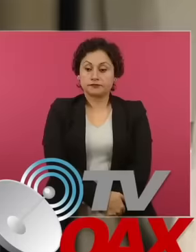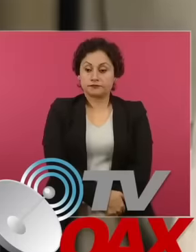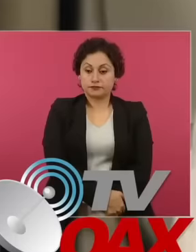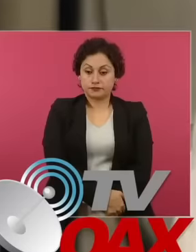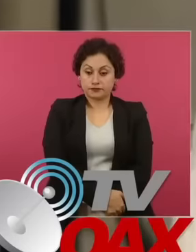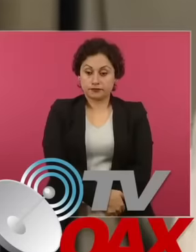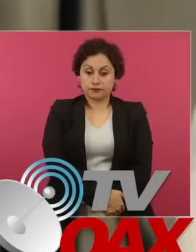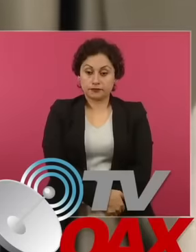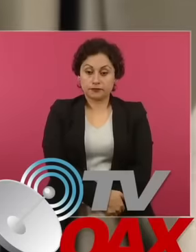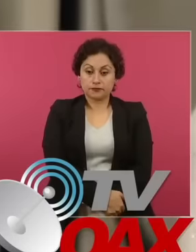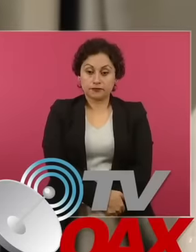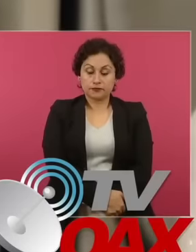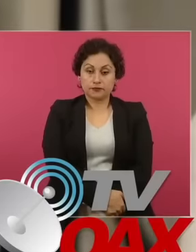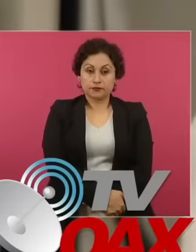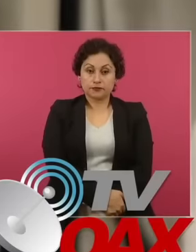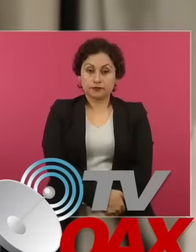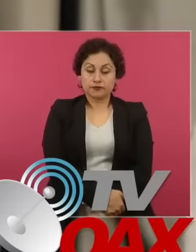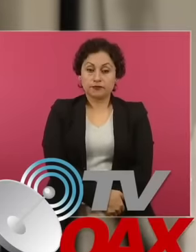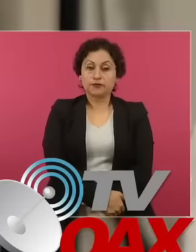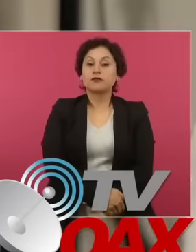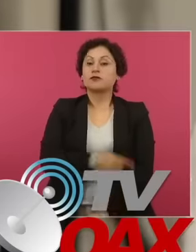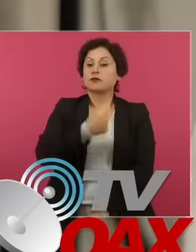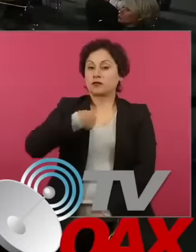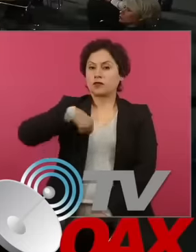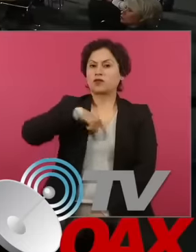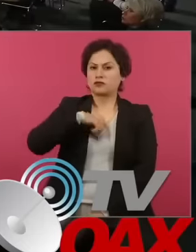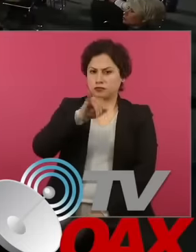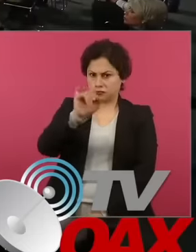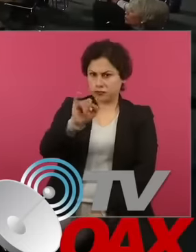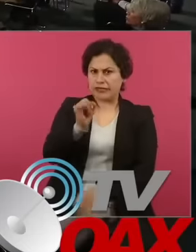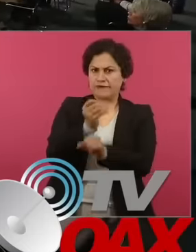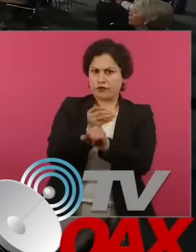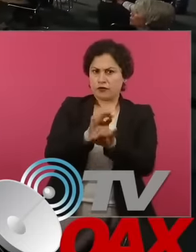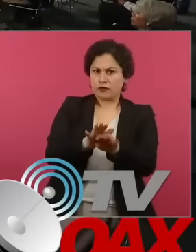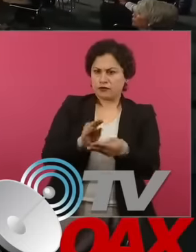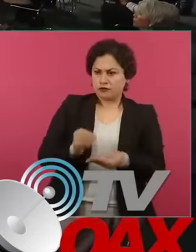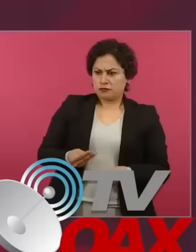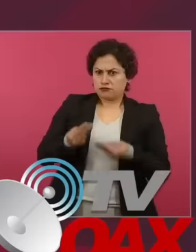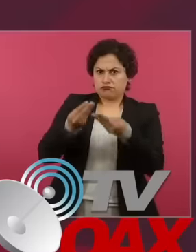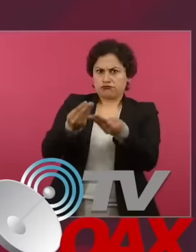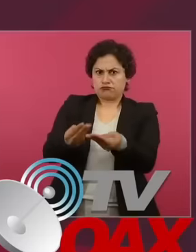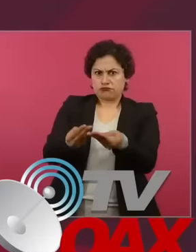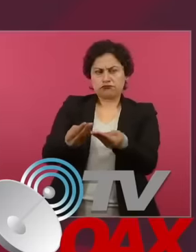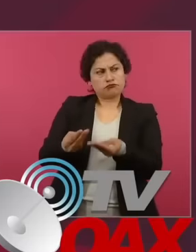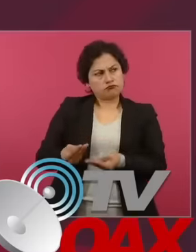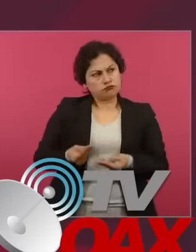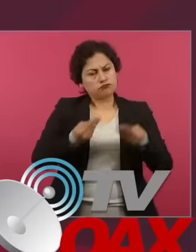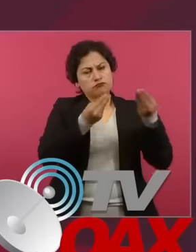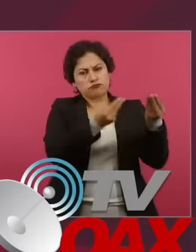sobre... Sí, hemos entregado toda la información y, y no queremos